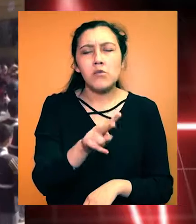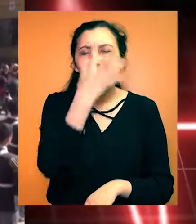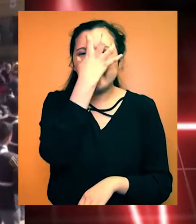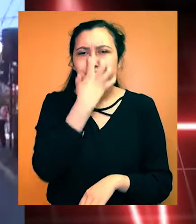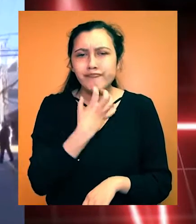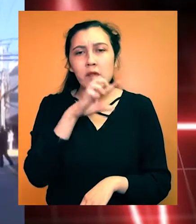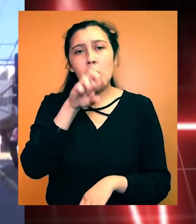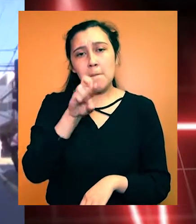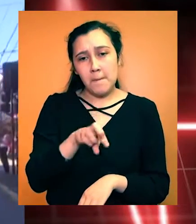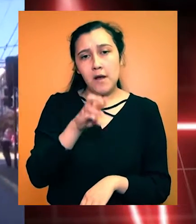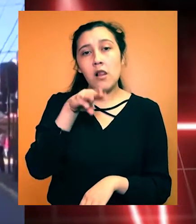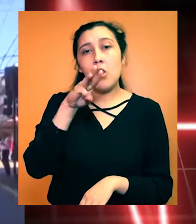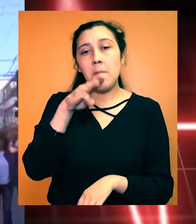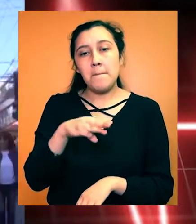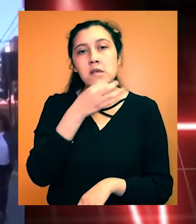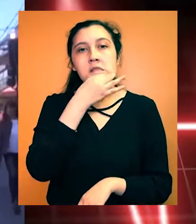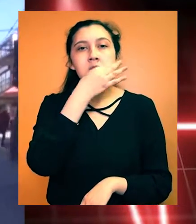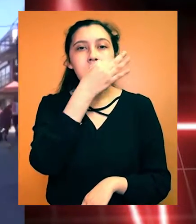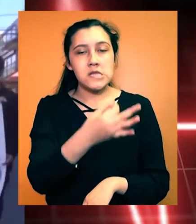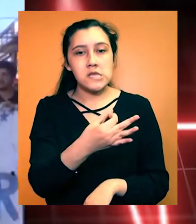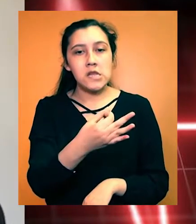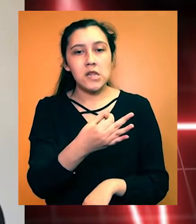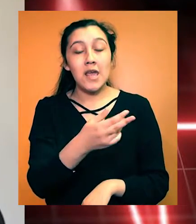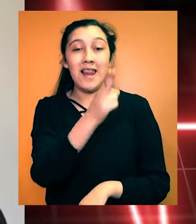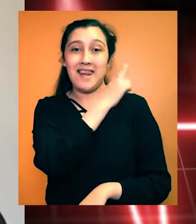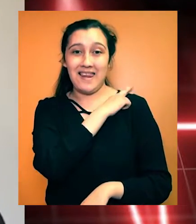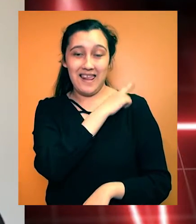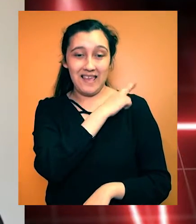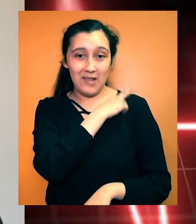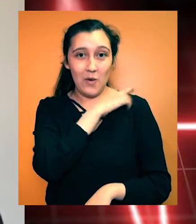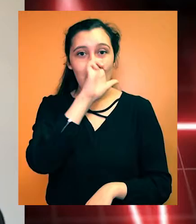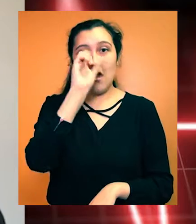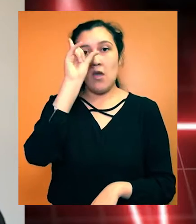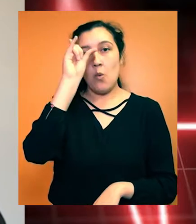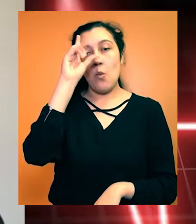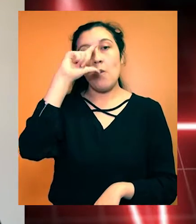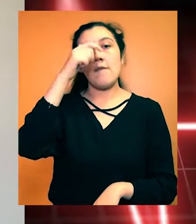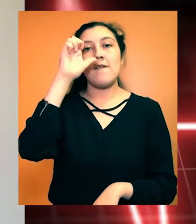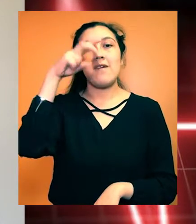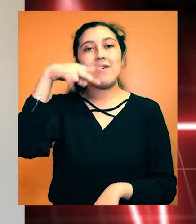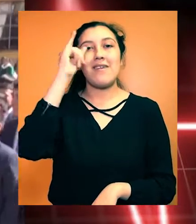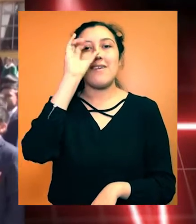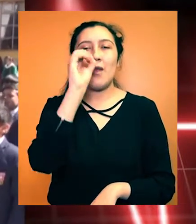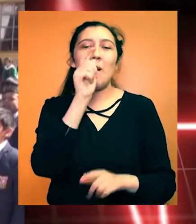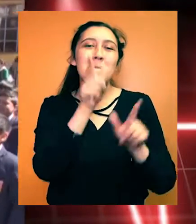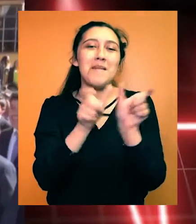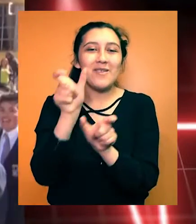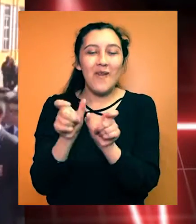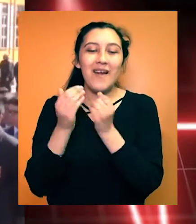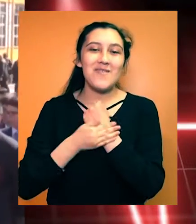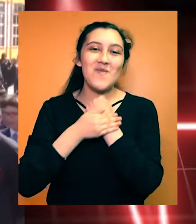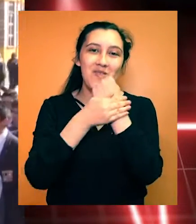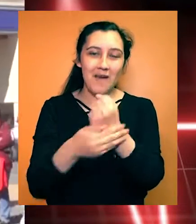su rechazo han sido los apoderados, donde destacan la figura de Eugenio González como un colaborador cercano a